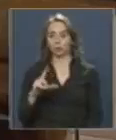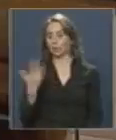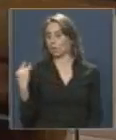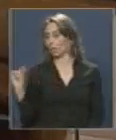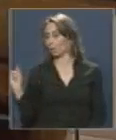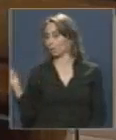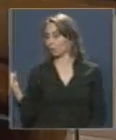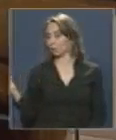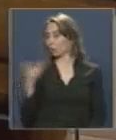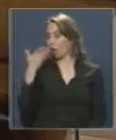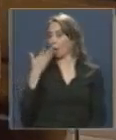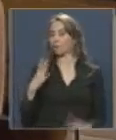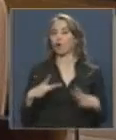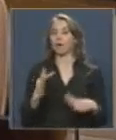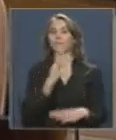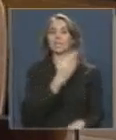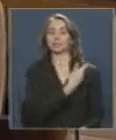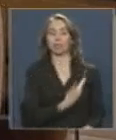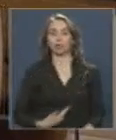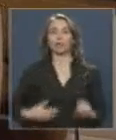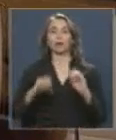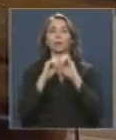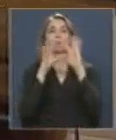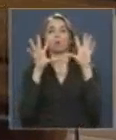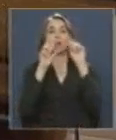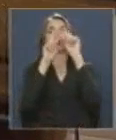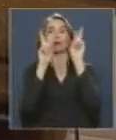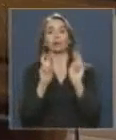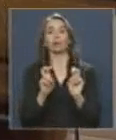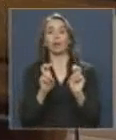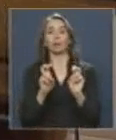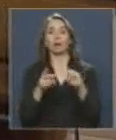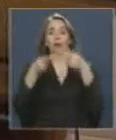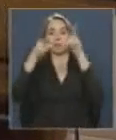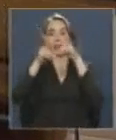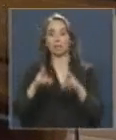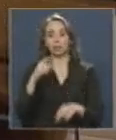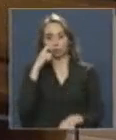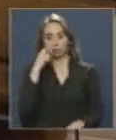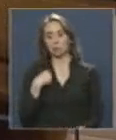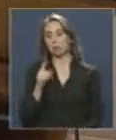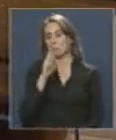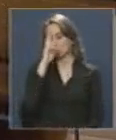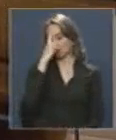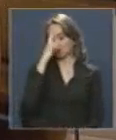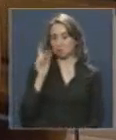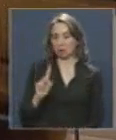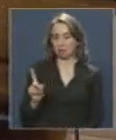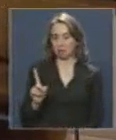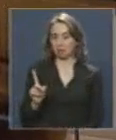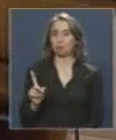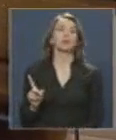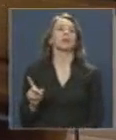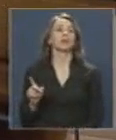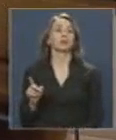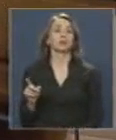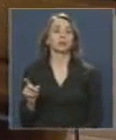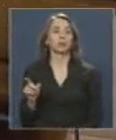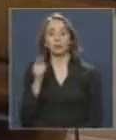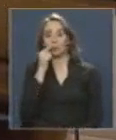reciente, ha dicho y ha felicitado al gobierno por su claridad en materia de derechos humanos. Y no me extraña, porque el